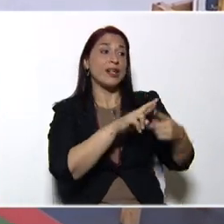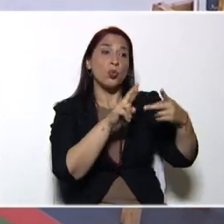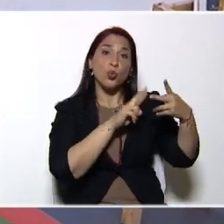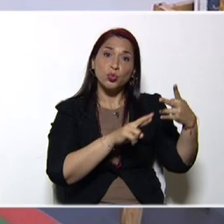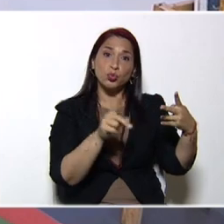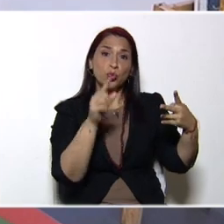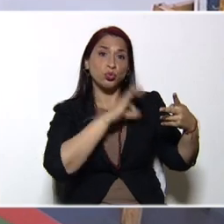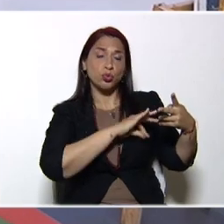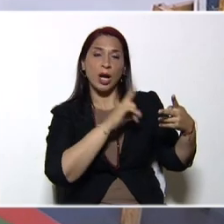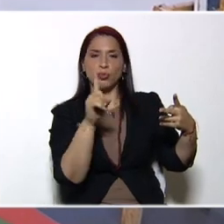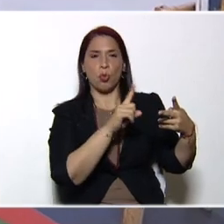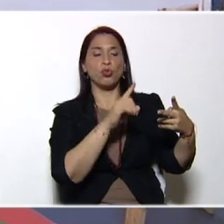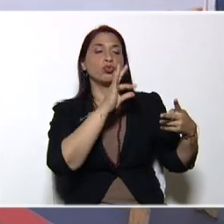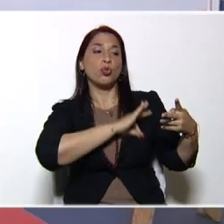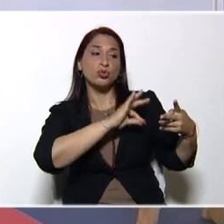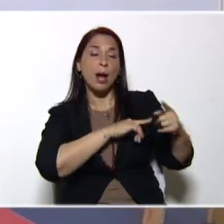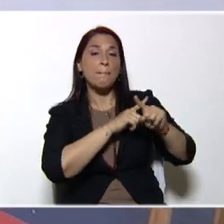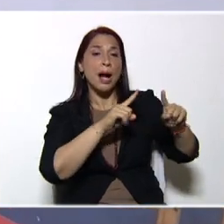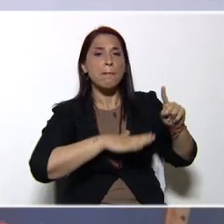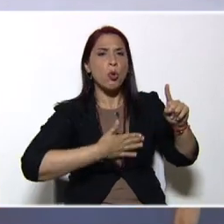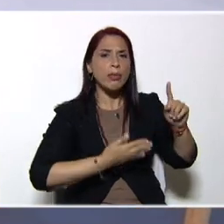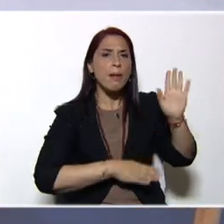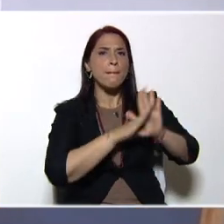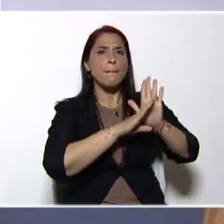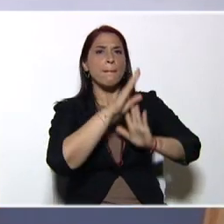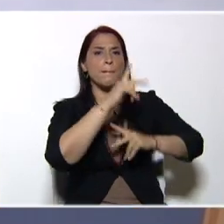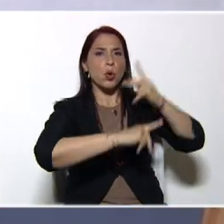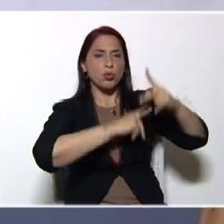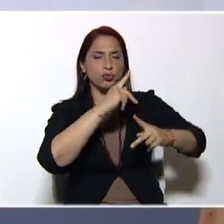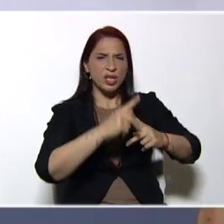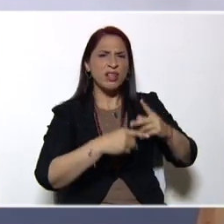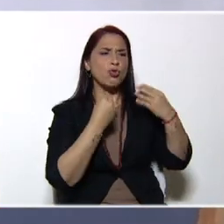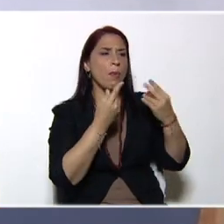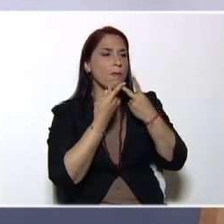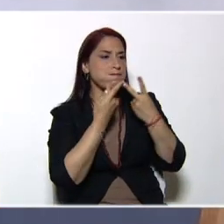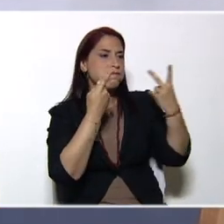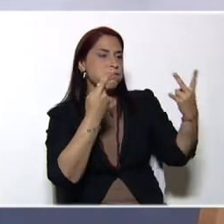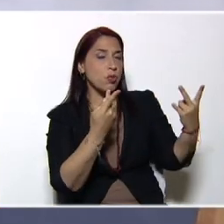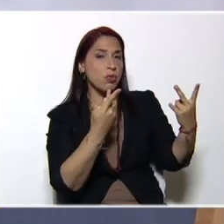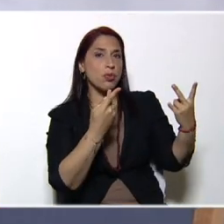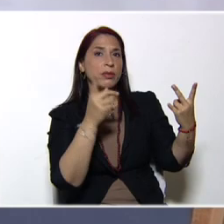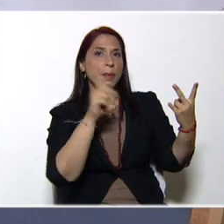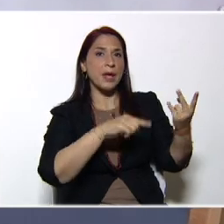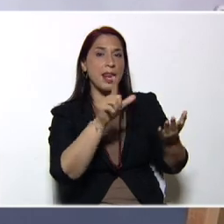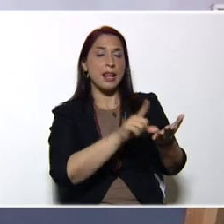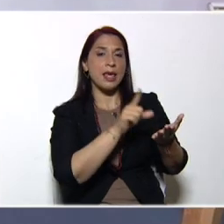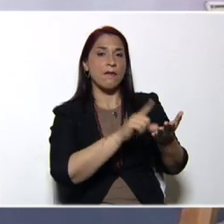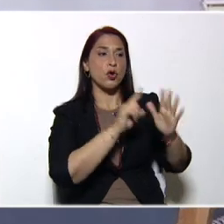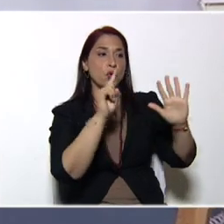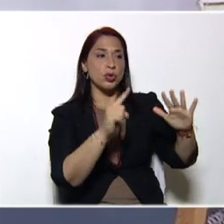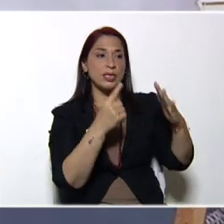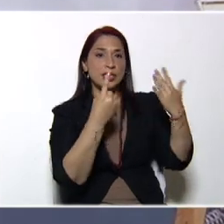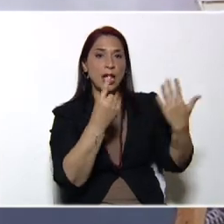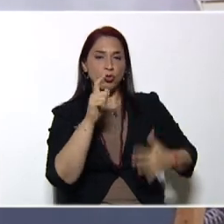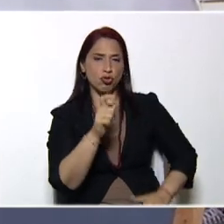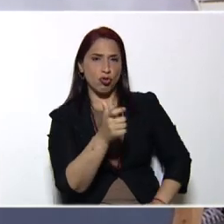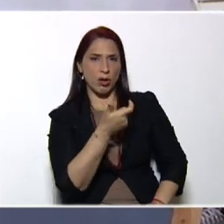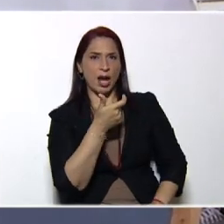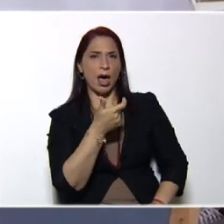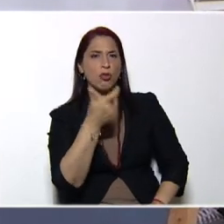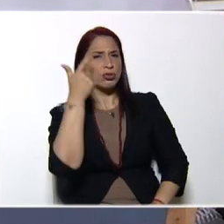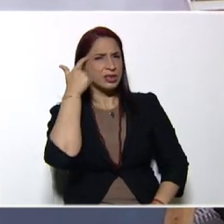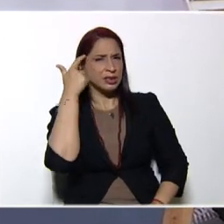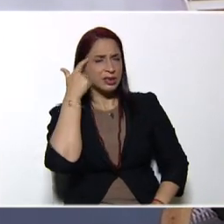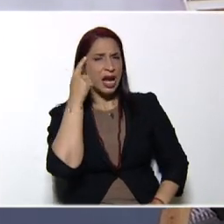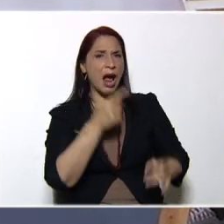para producir. Entonces, como un referente extra, les traigo el libro de sexto grado, que sé que de alguna manera